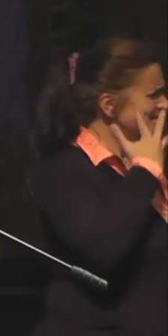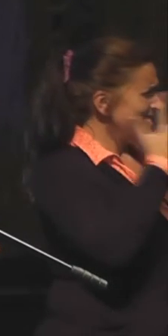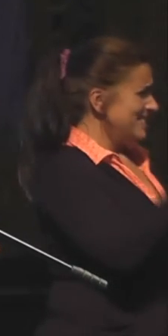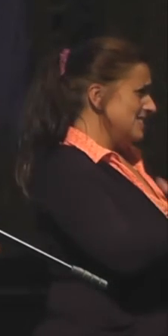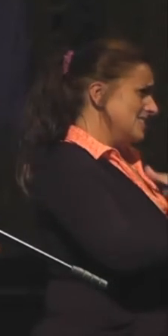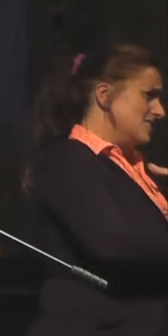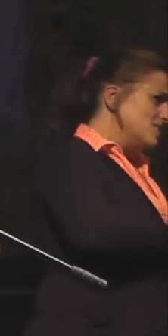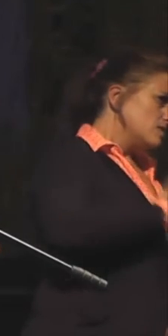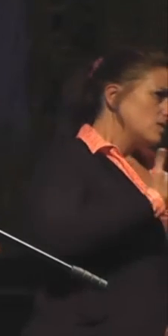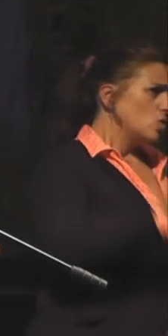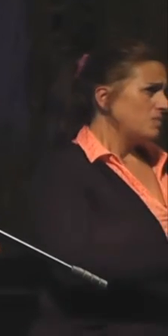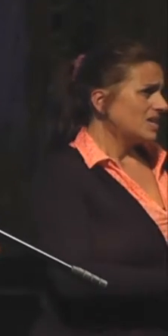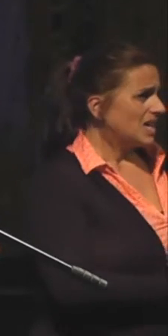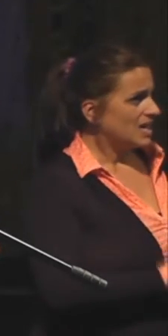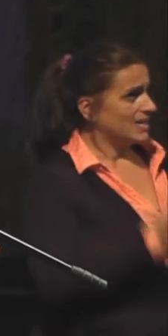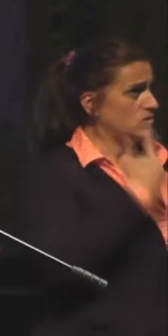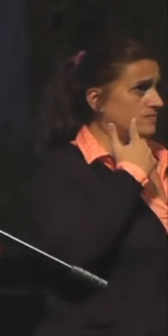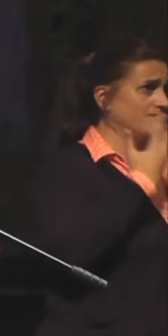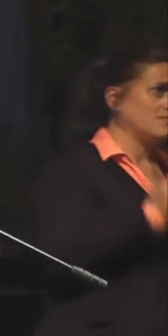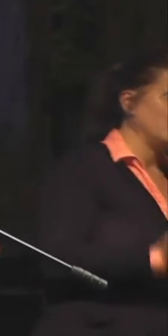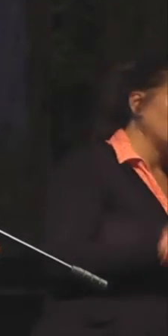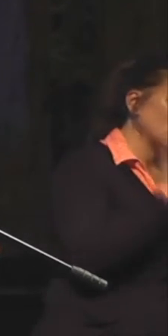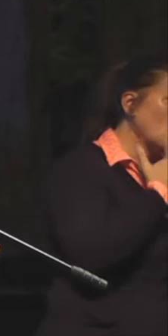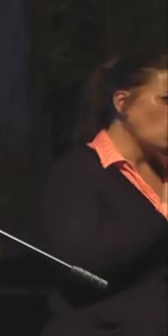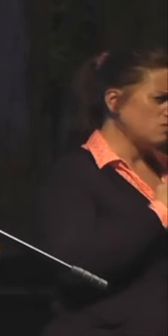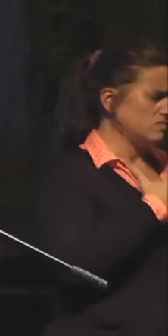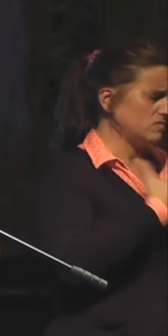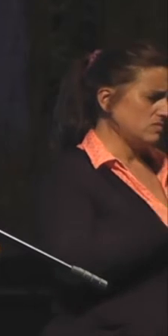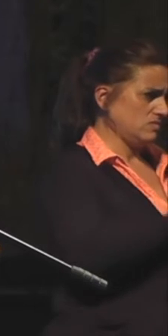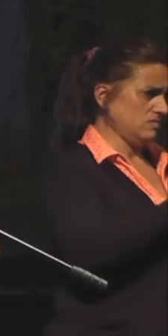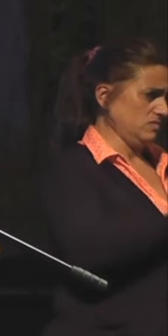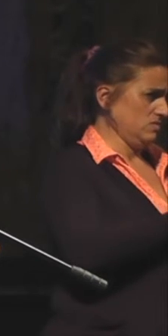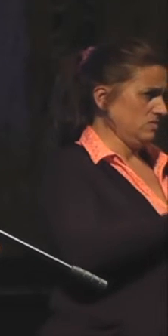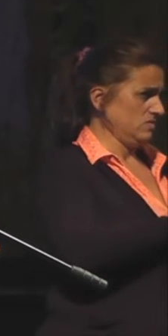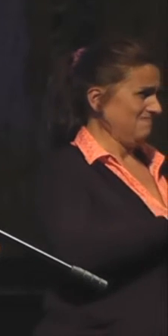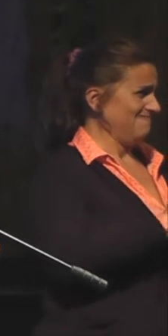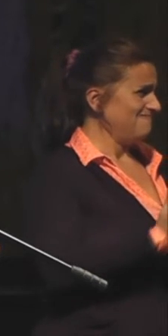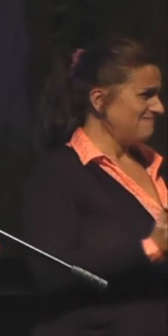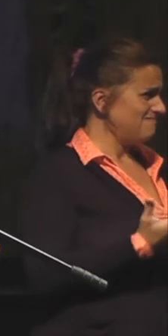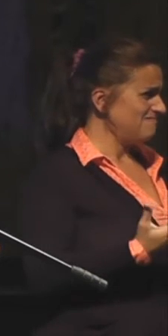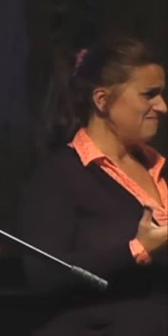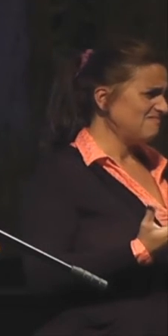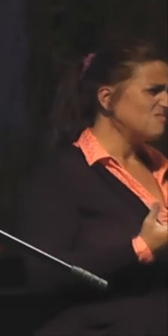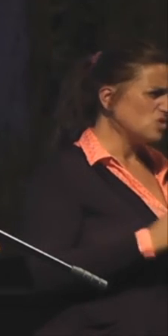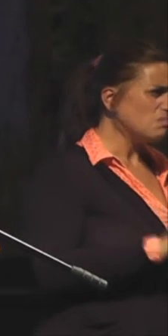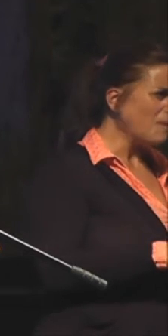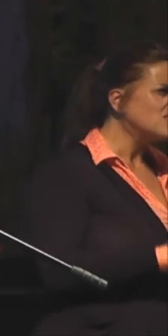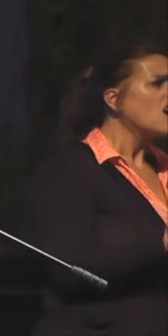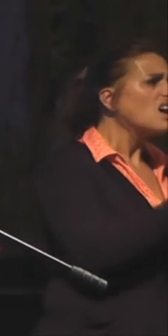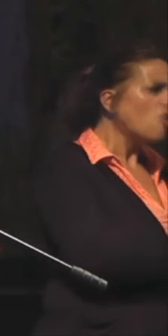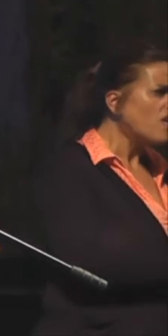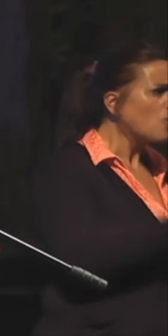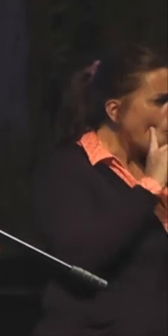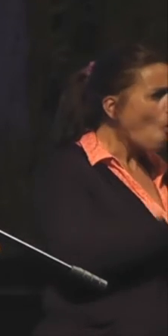viven de guardia alta de dientes apretados nos parece que hay que volver a